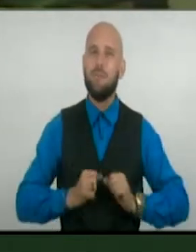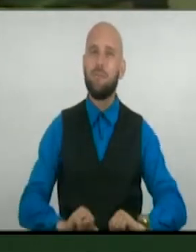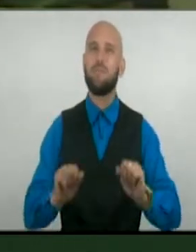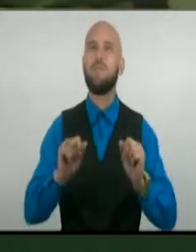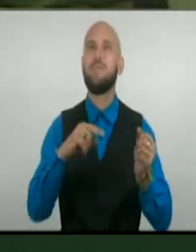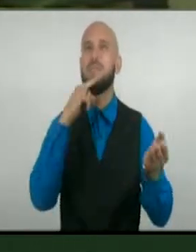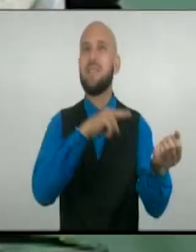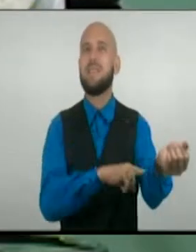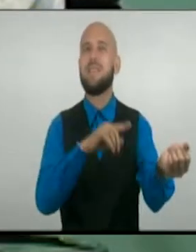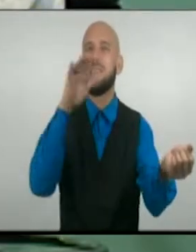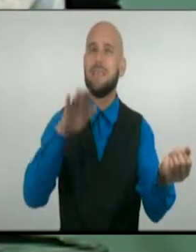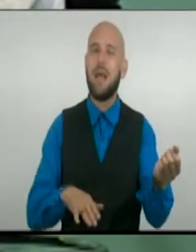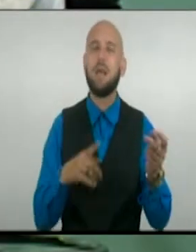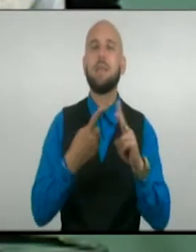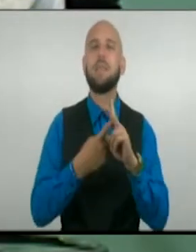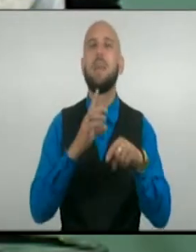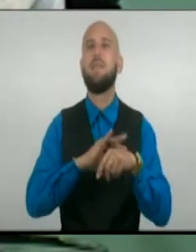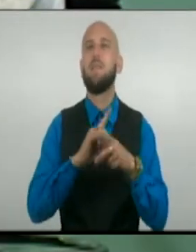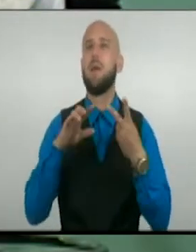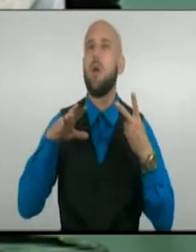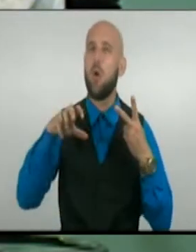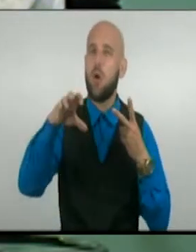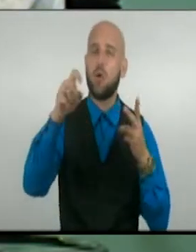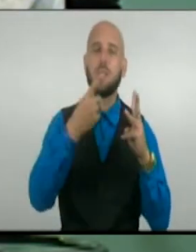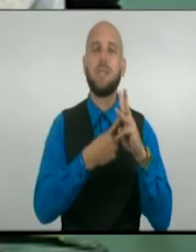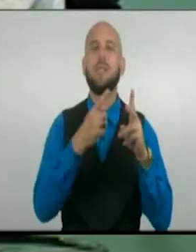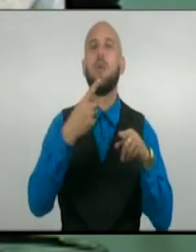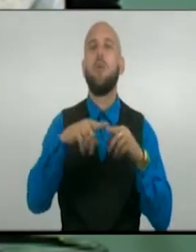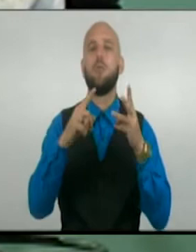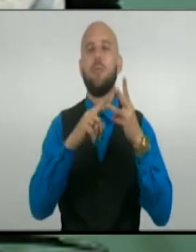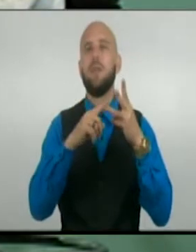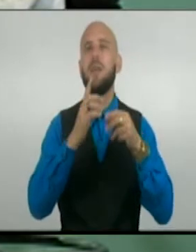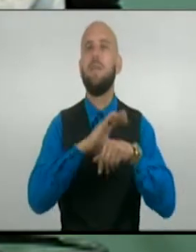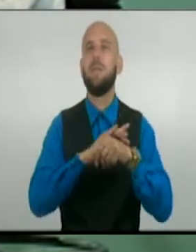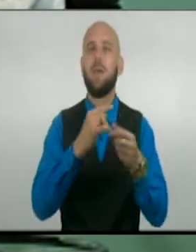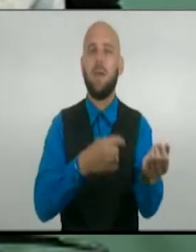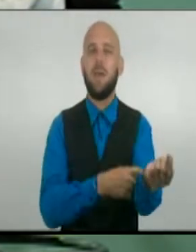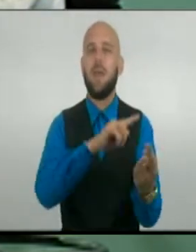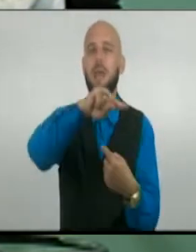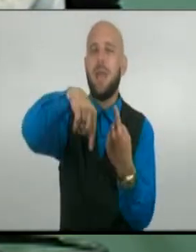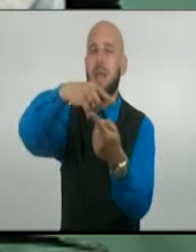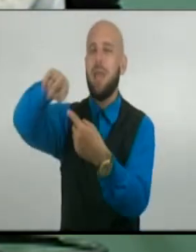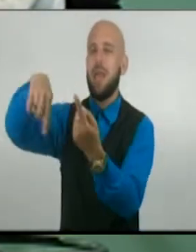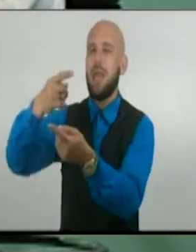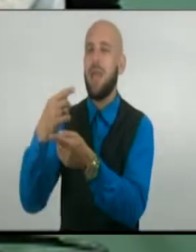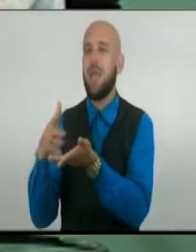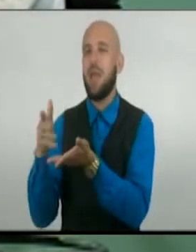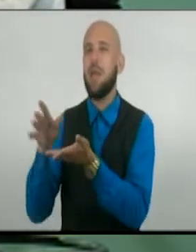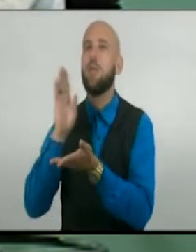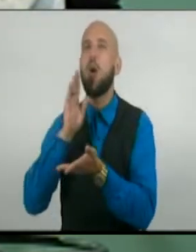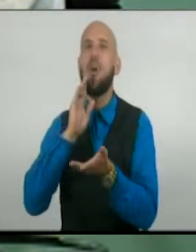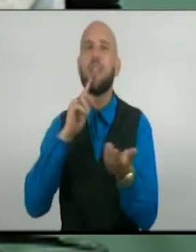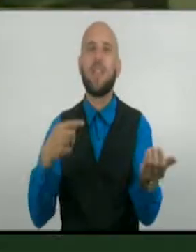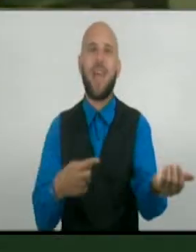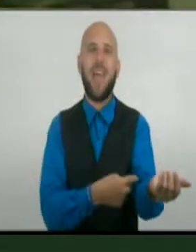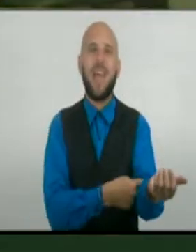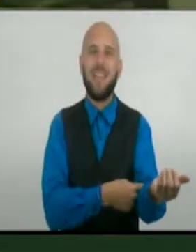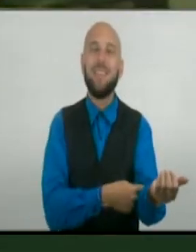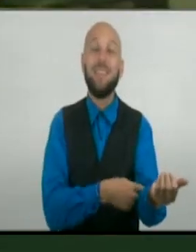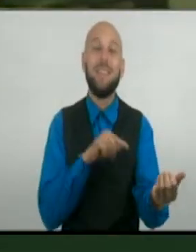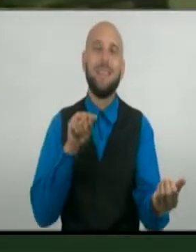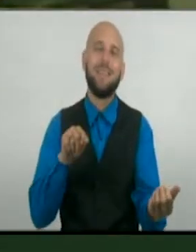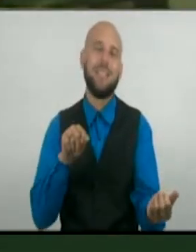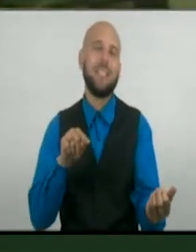programas de hemodiálisis pero asegurar que hoy a lo mejor no es el día que se puede transfundir el paciente pero el paciente para